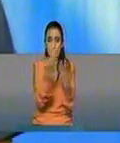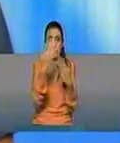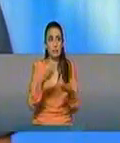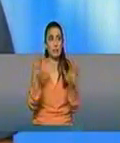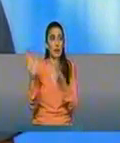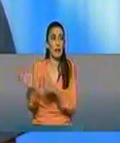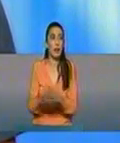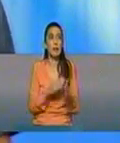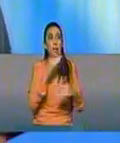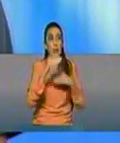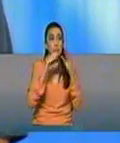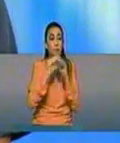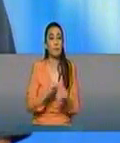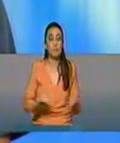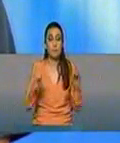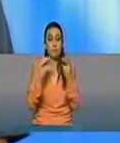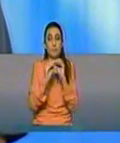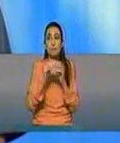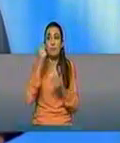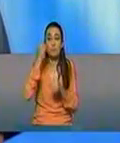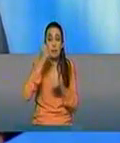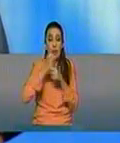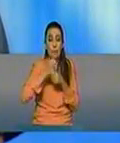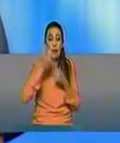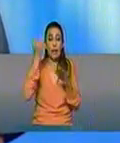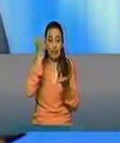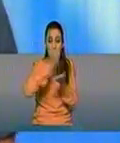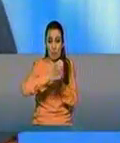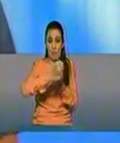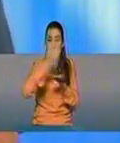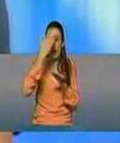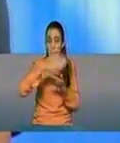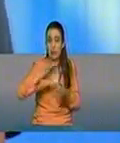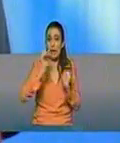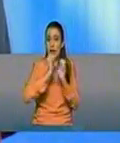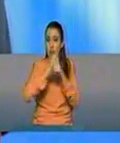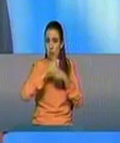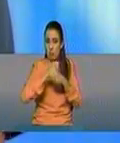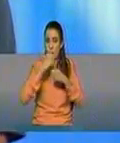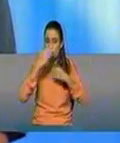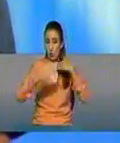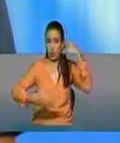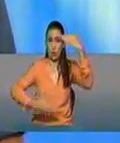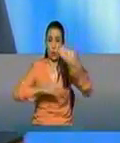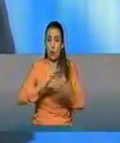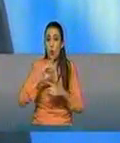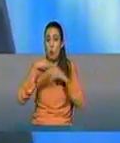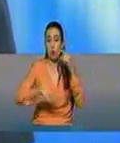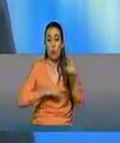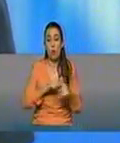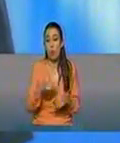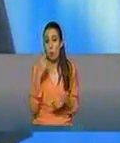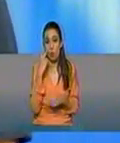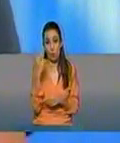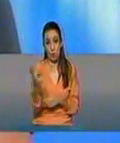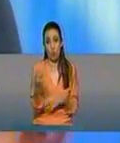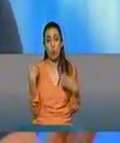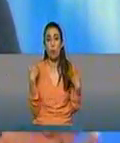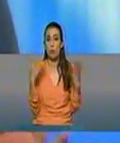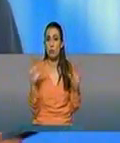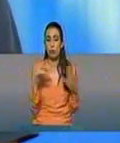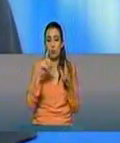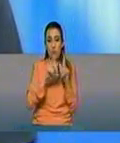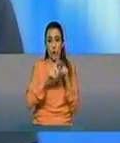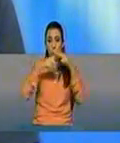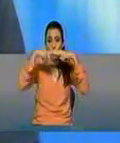opaca nuestra marca, opaca nuestra tapa que tiene, que muchos de nosotros hemos mandado a hacer marca. Y cuando tú ves una percha de cerveza, tú no ves las botellas,